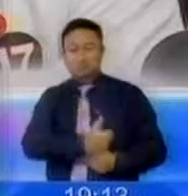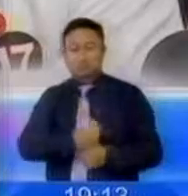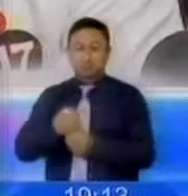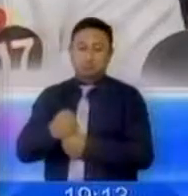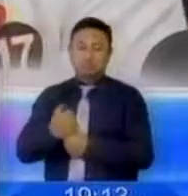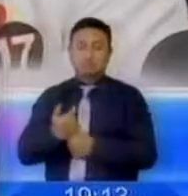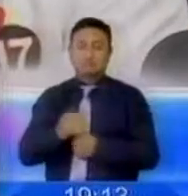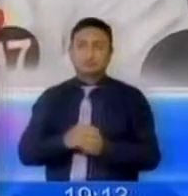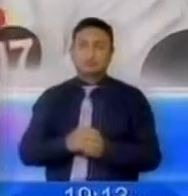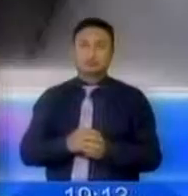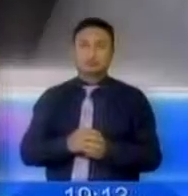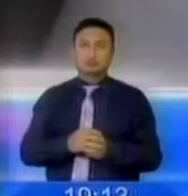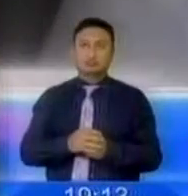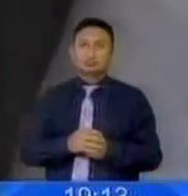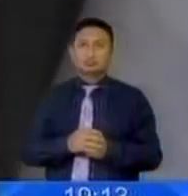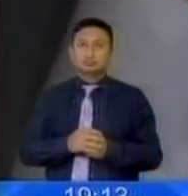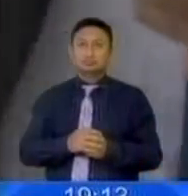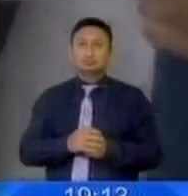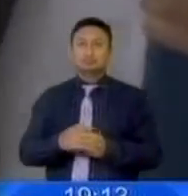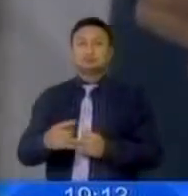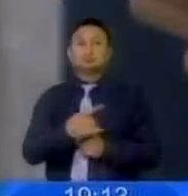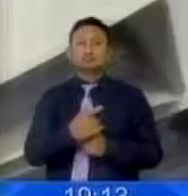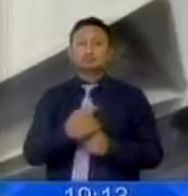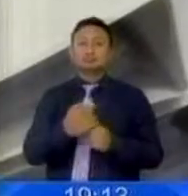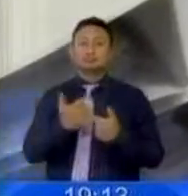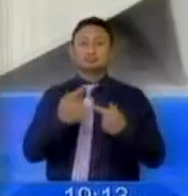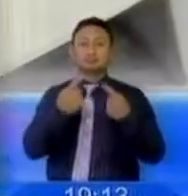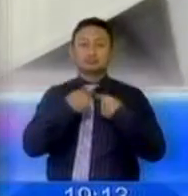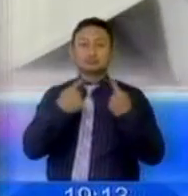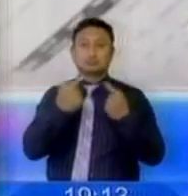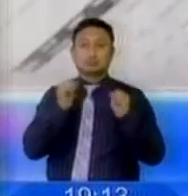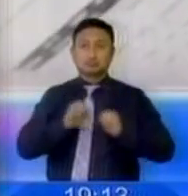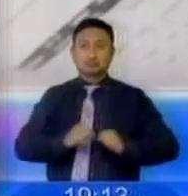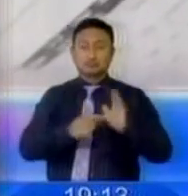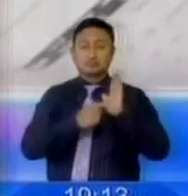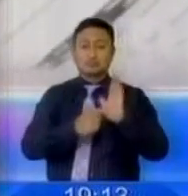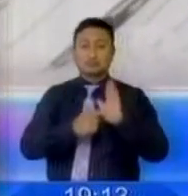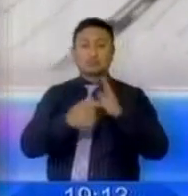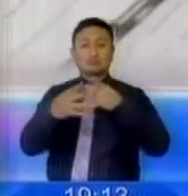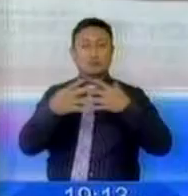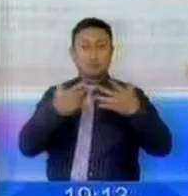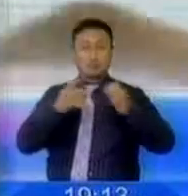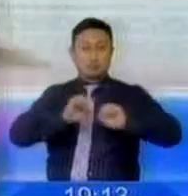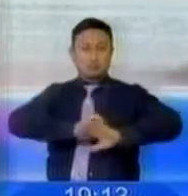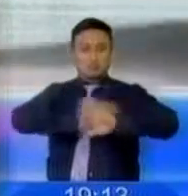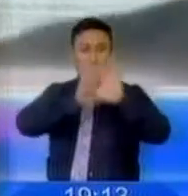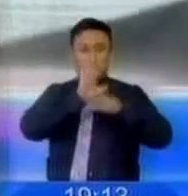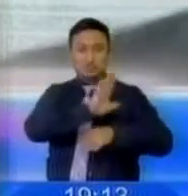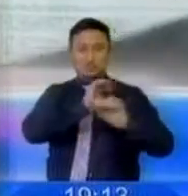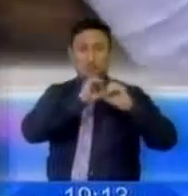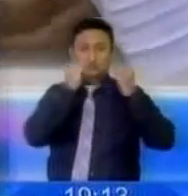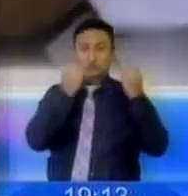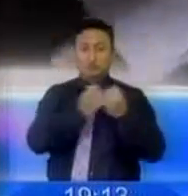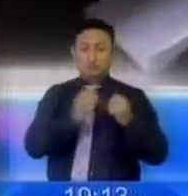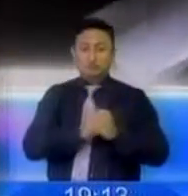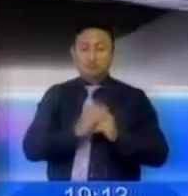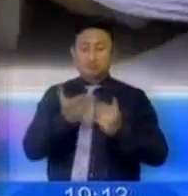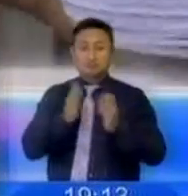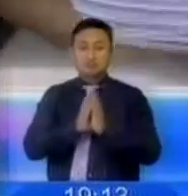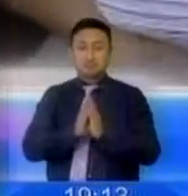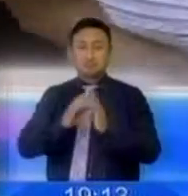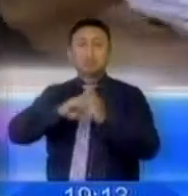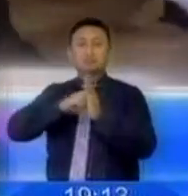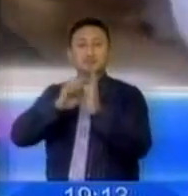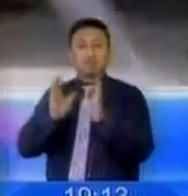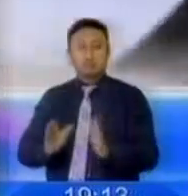una organización política. En este marco, además, anunciaron que para demostrar la transparencia con la cual se ha manejado este partido, solicitarán a la